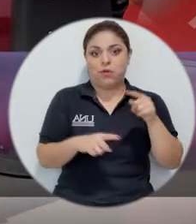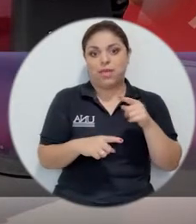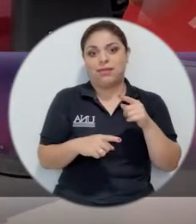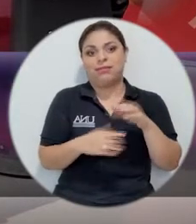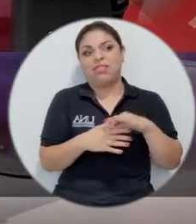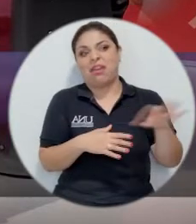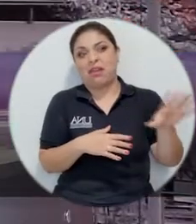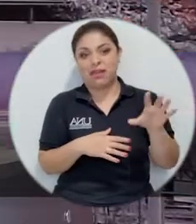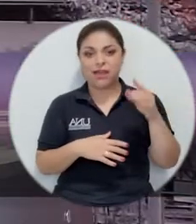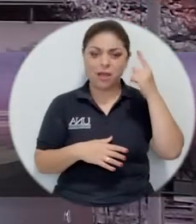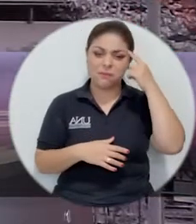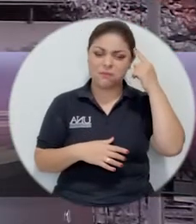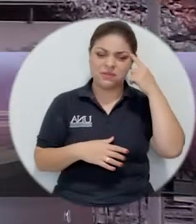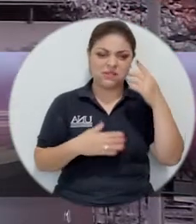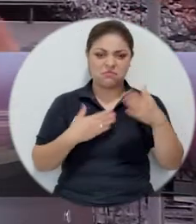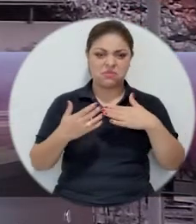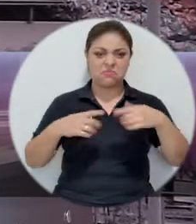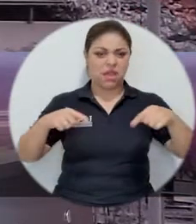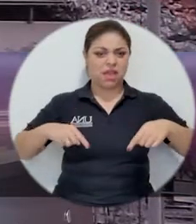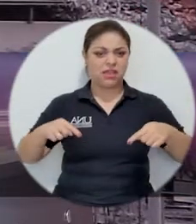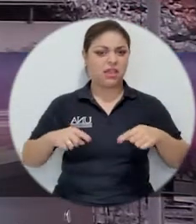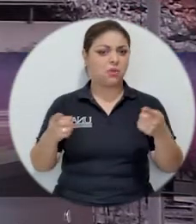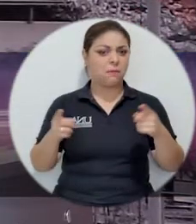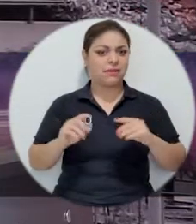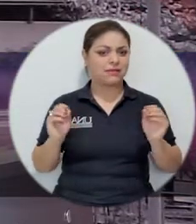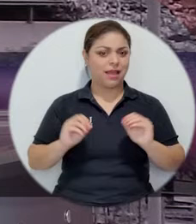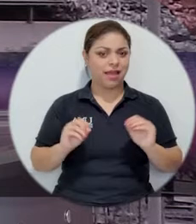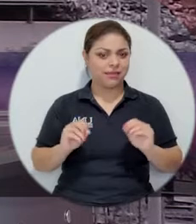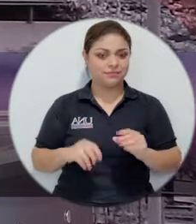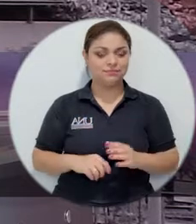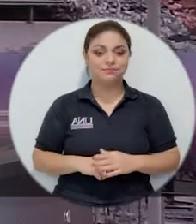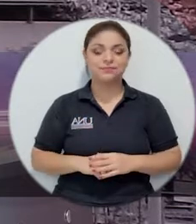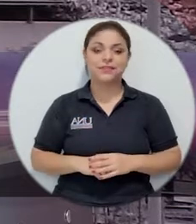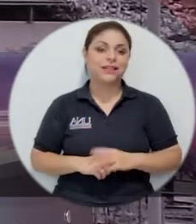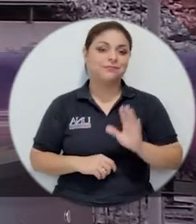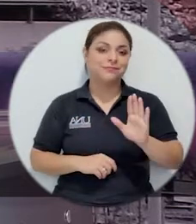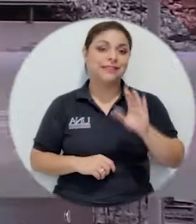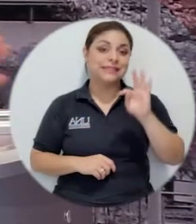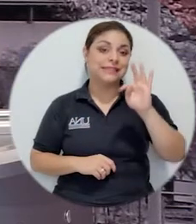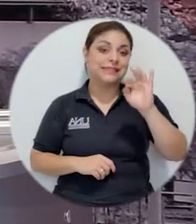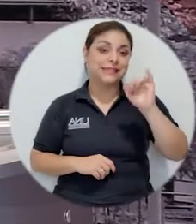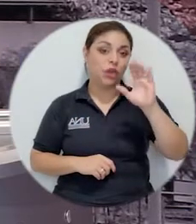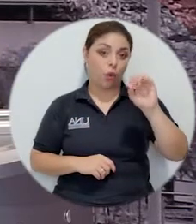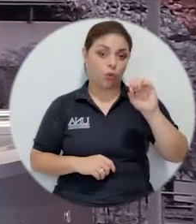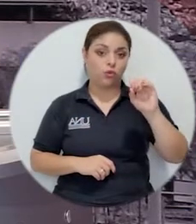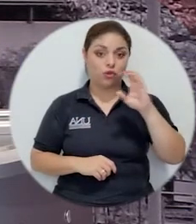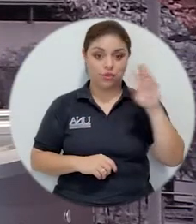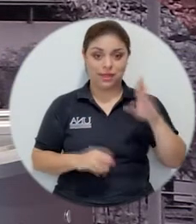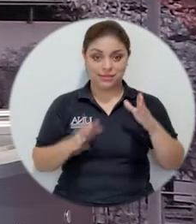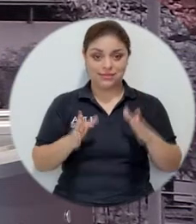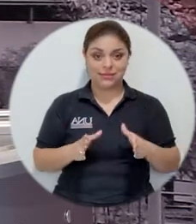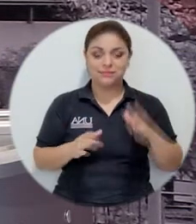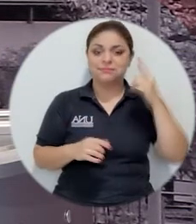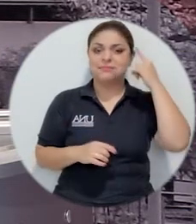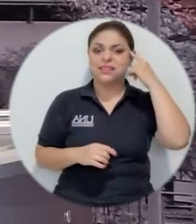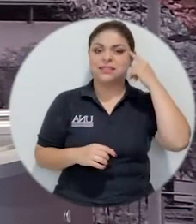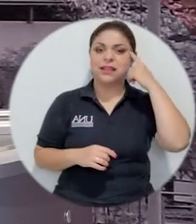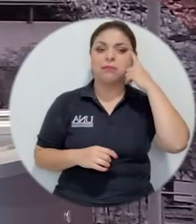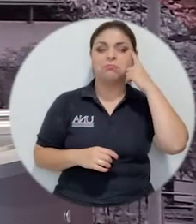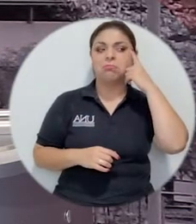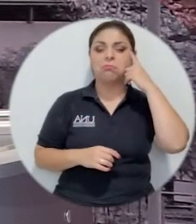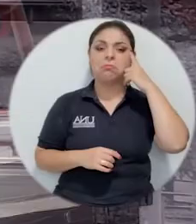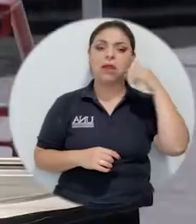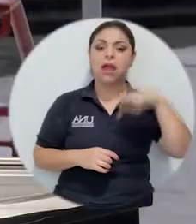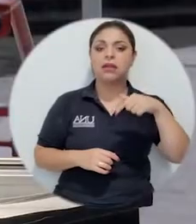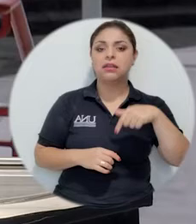aunque pensemos que aquí no pasa nada. El tico vive en una paradoja. El tico piensa que, como vive en una sociedad